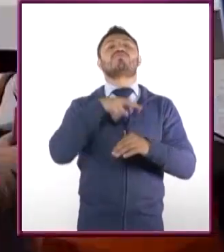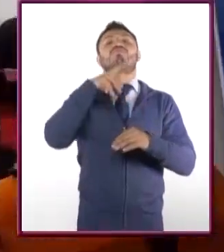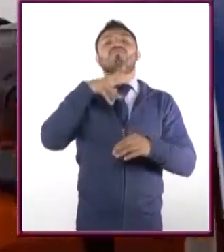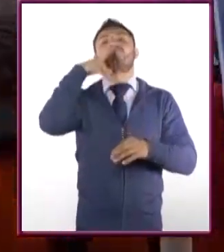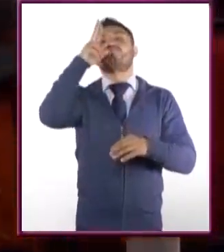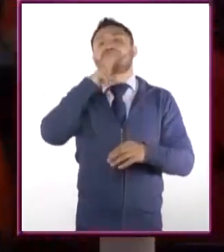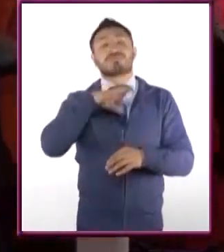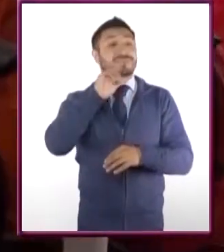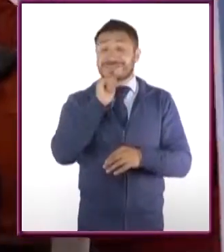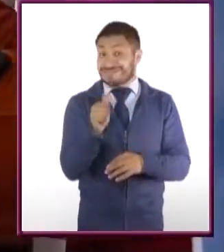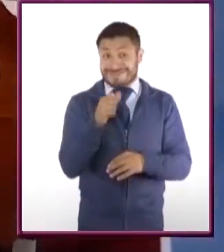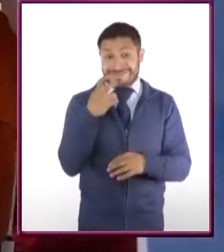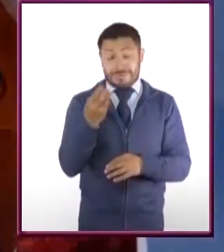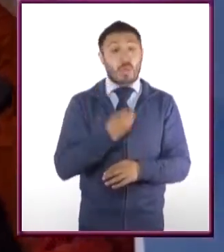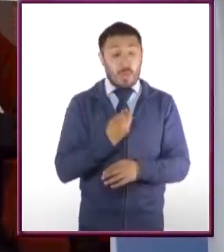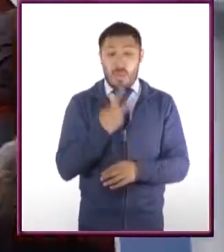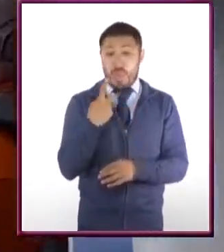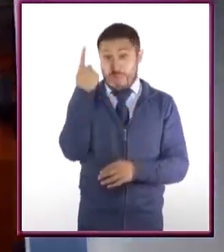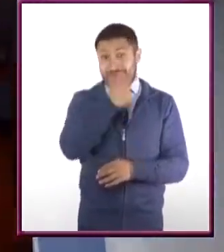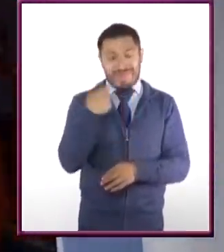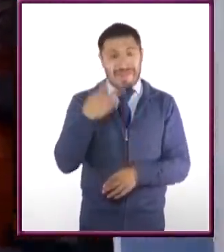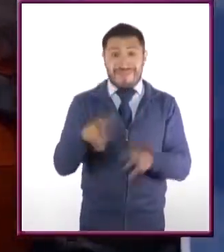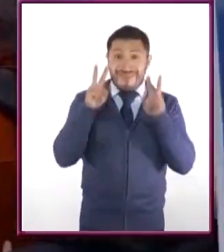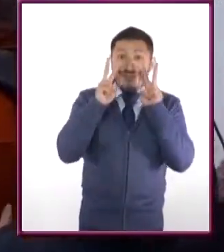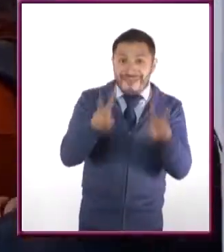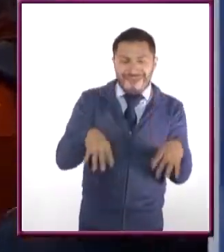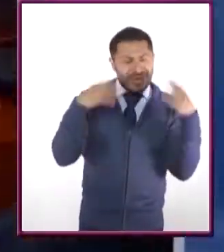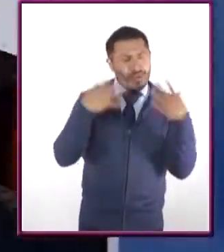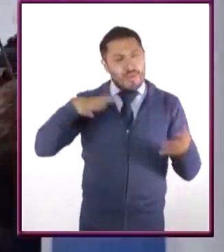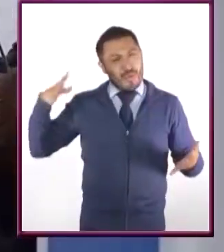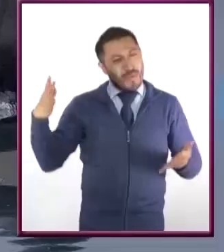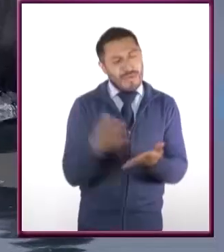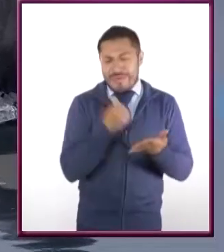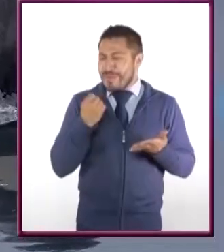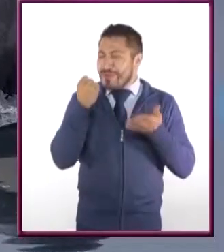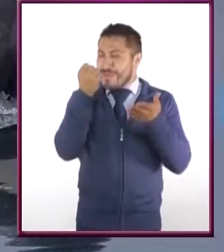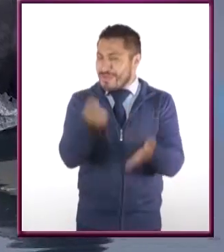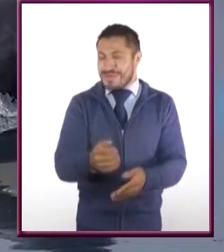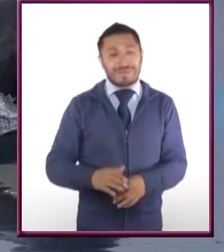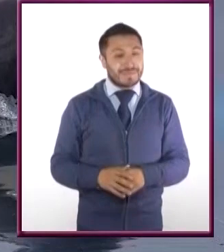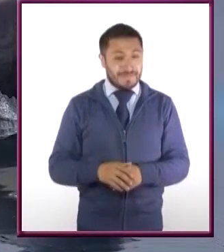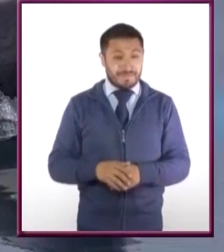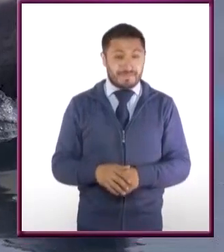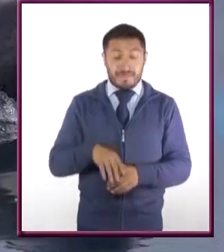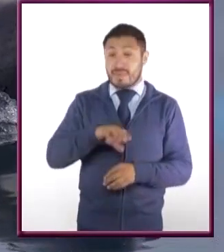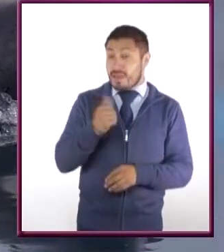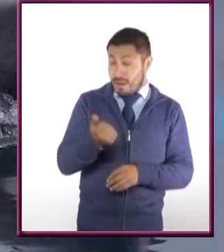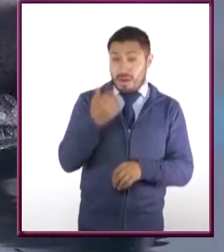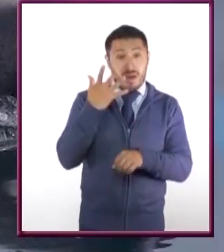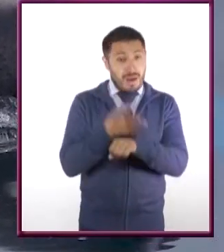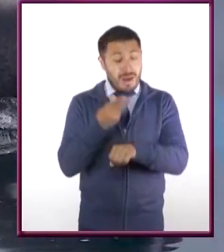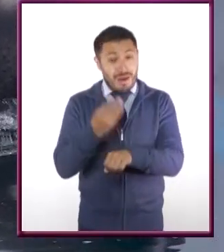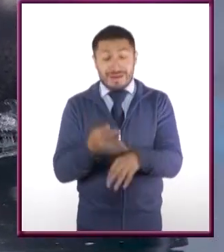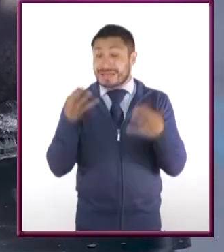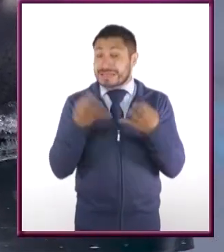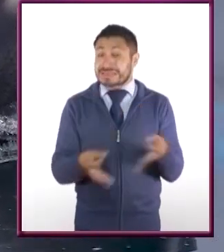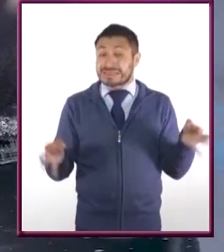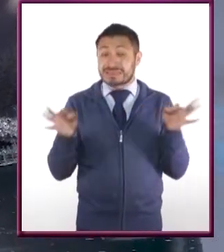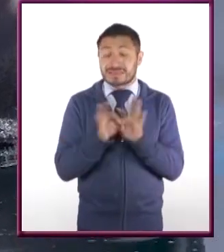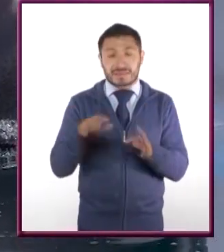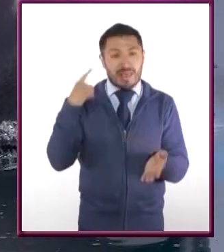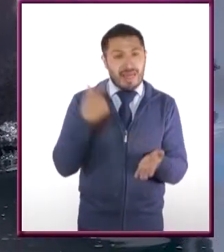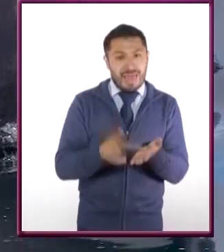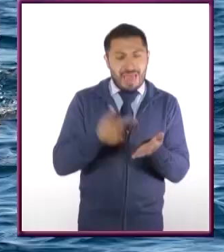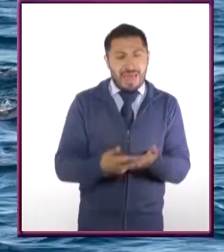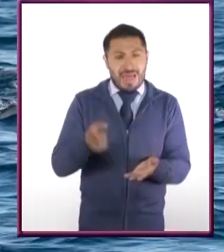superficie. ¿Ven? Ahí tienen otro récord más. Otra adaptación importante es la gran cantidad de